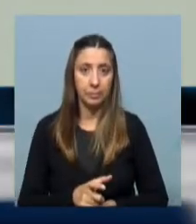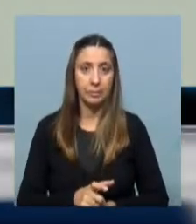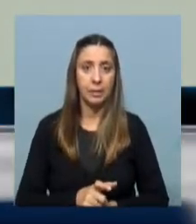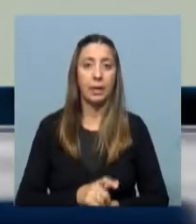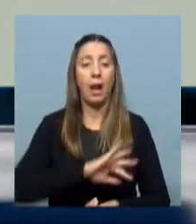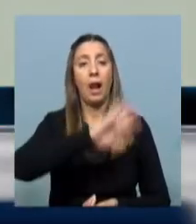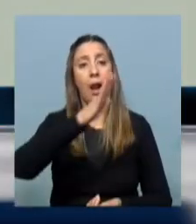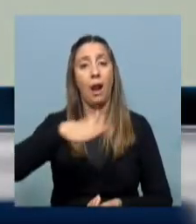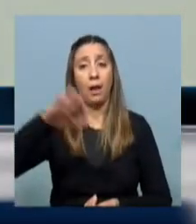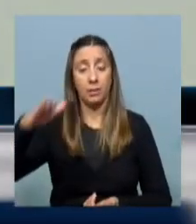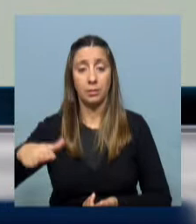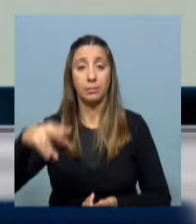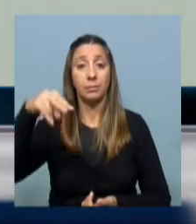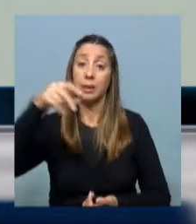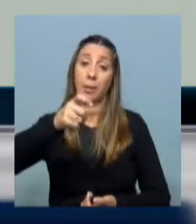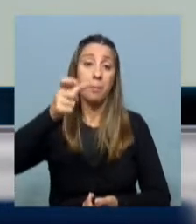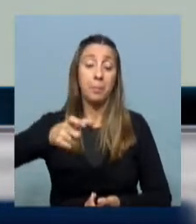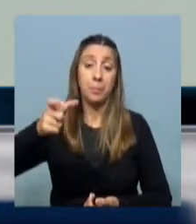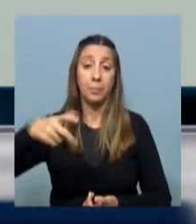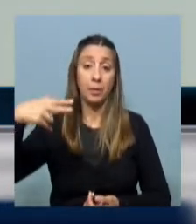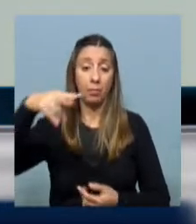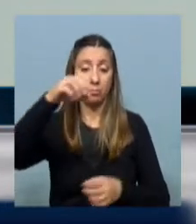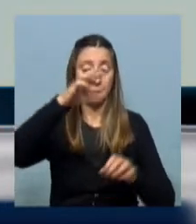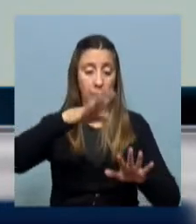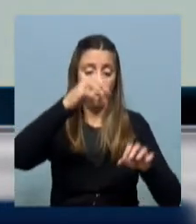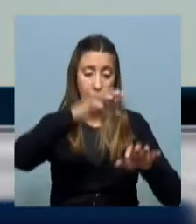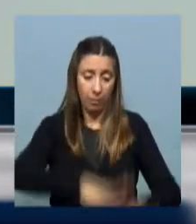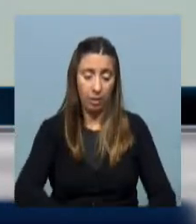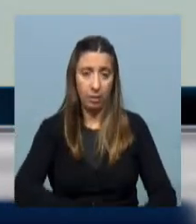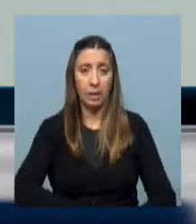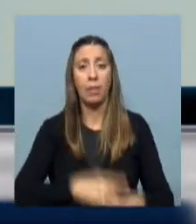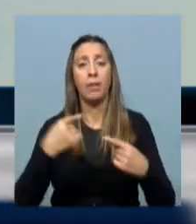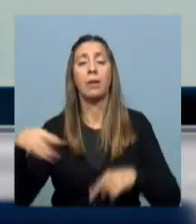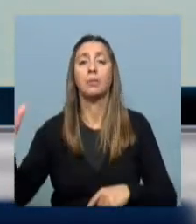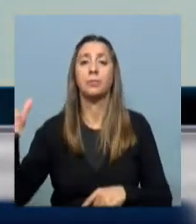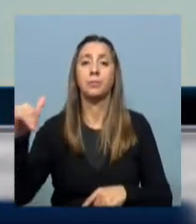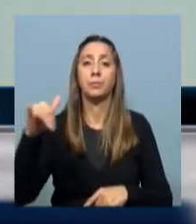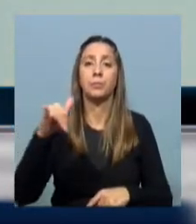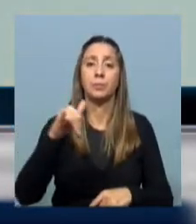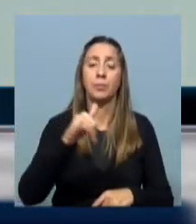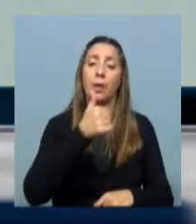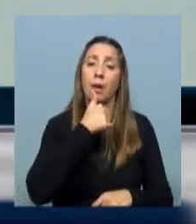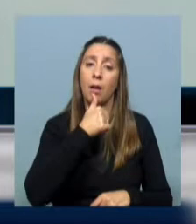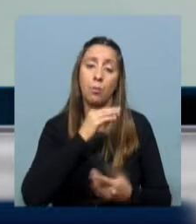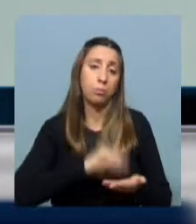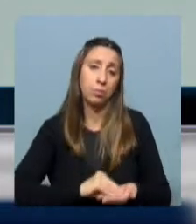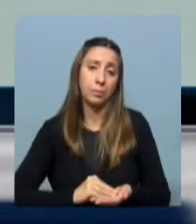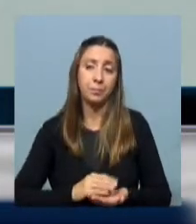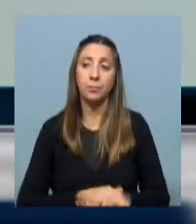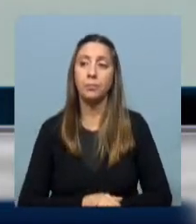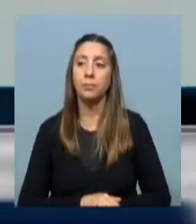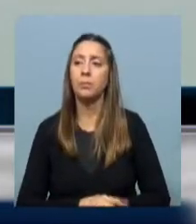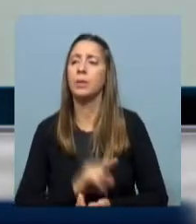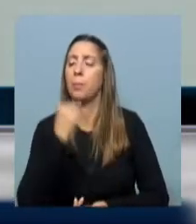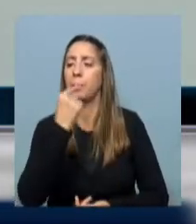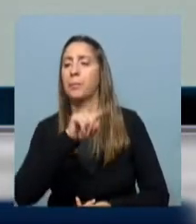de la sierra y después descender y trabajar. En cambio, la diferencia con el avión, que el avión puede cargar más agua. Bien. Otra de